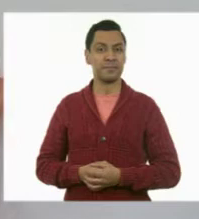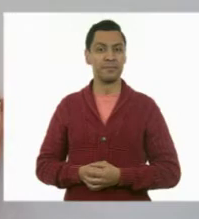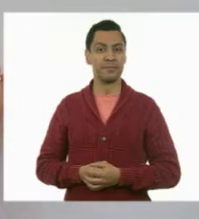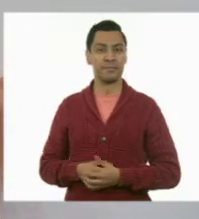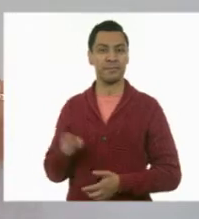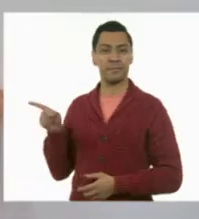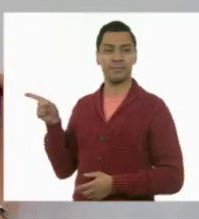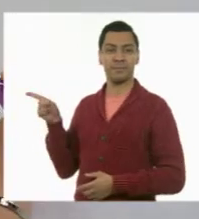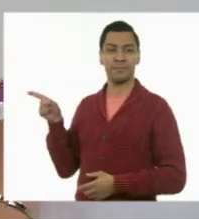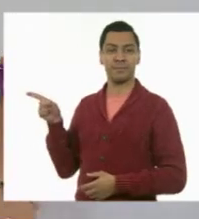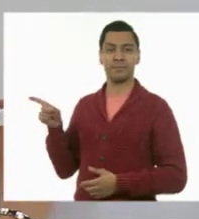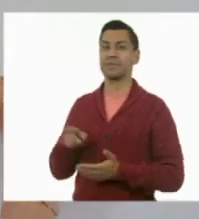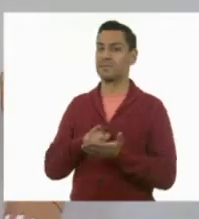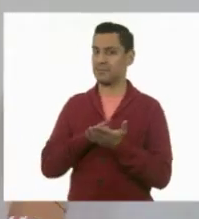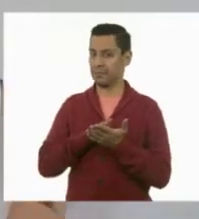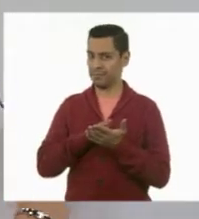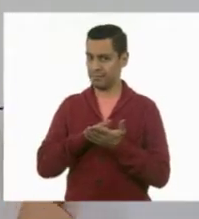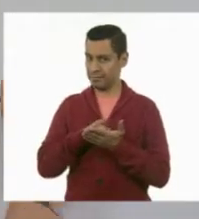sin